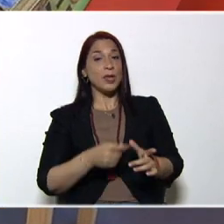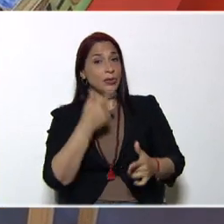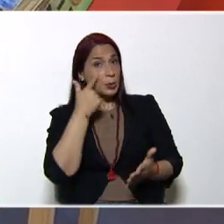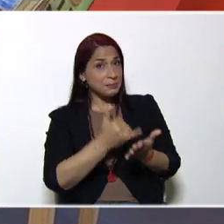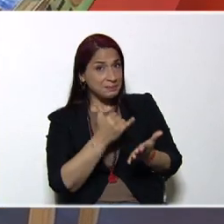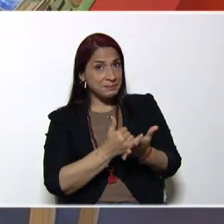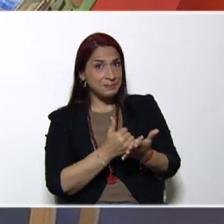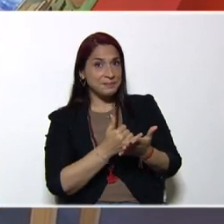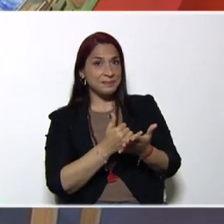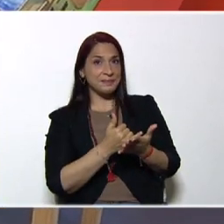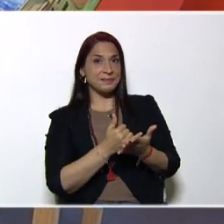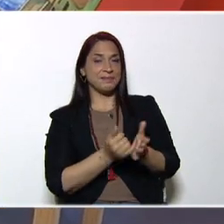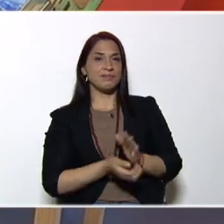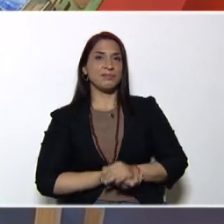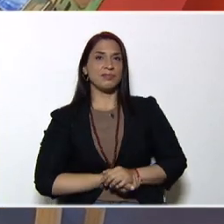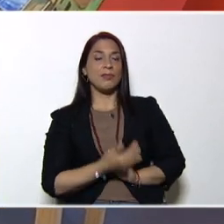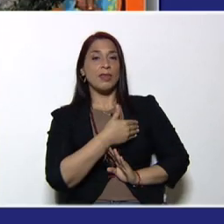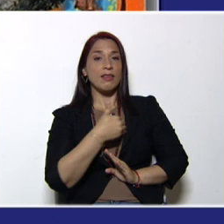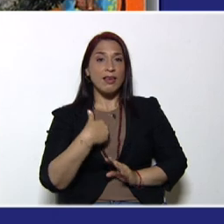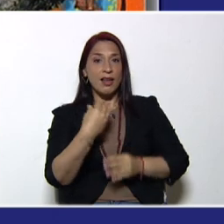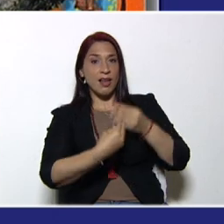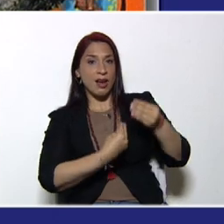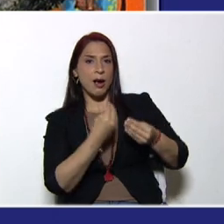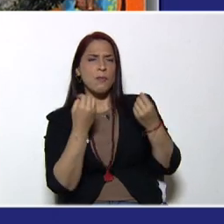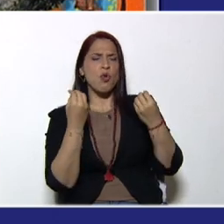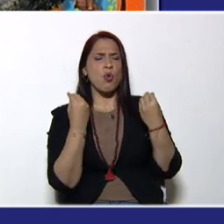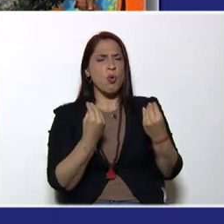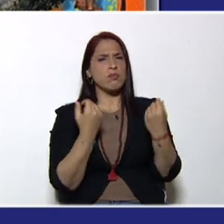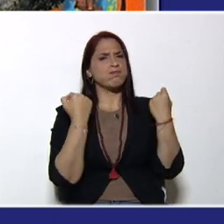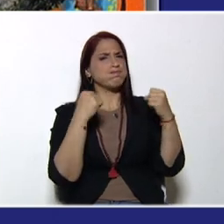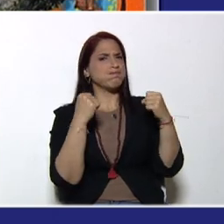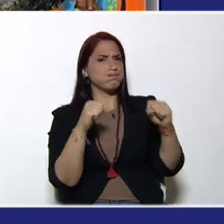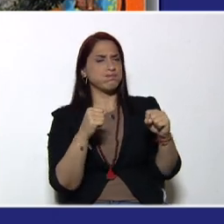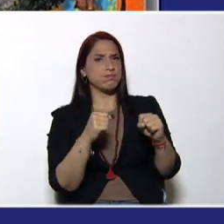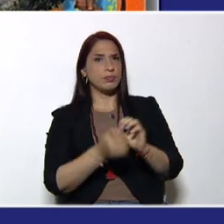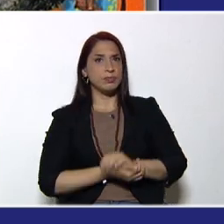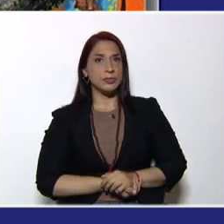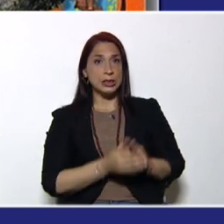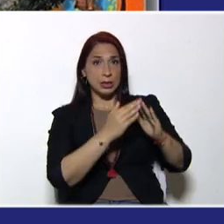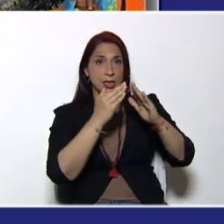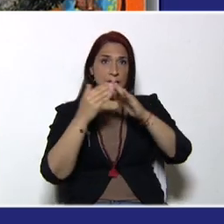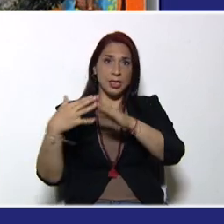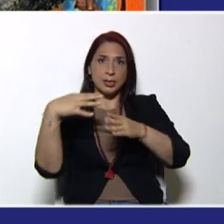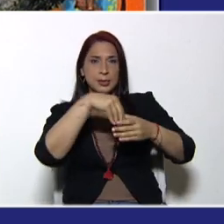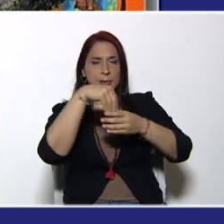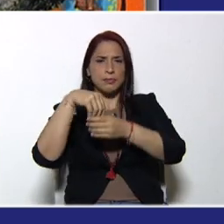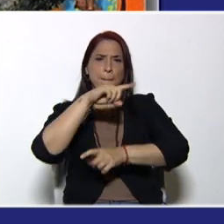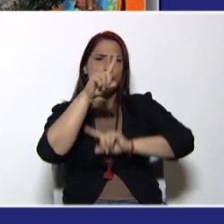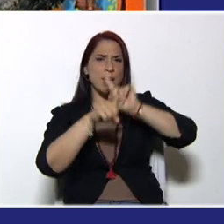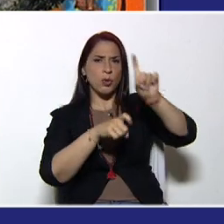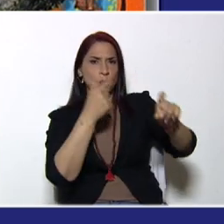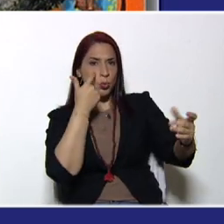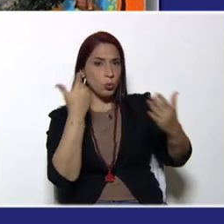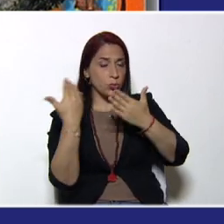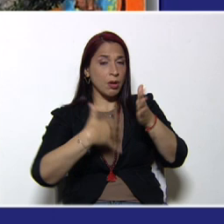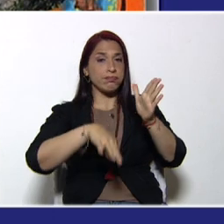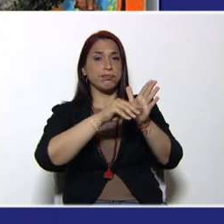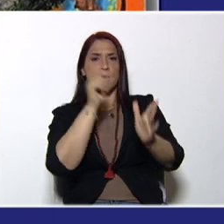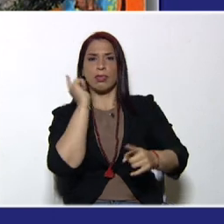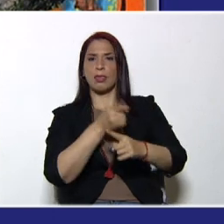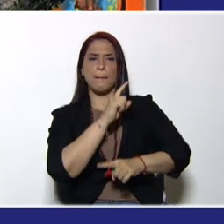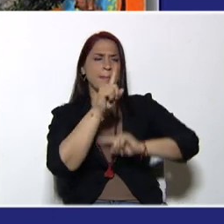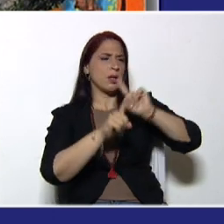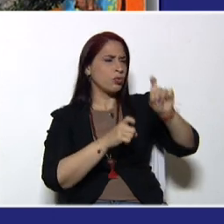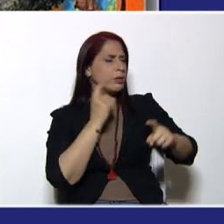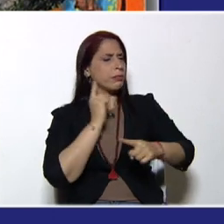Fíjense que entonces una de las cosas que quiero que hagamos como un ejercicio práctico desde sus casas son estas preguntas generadoras, que vuelvo y repito, las preguntas